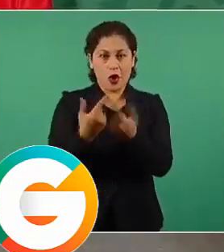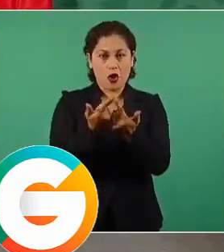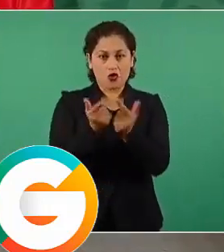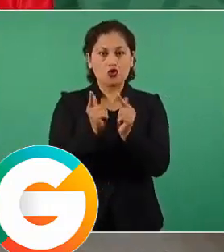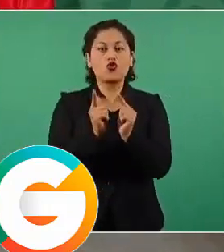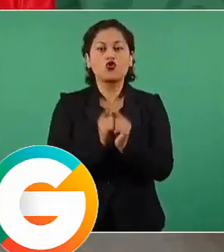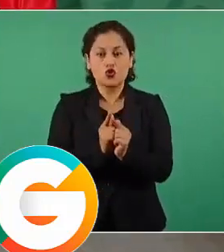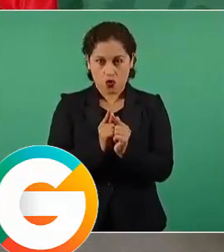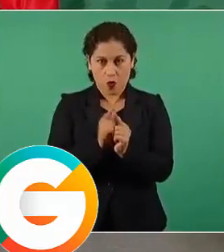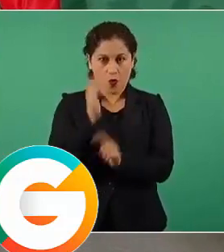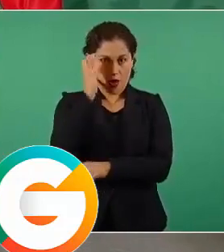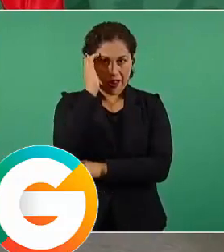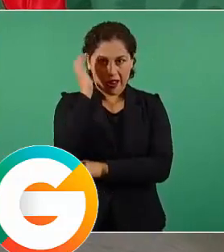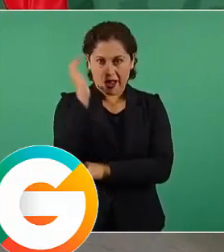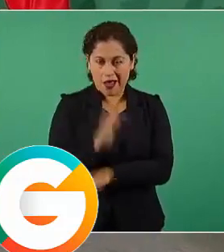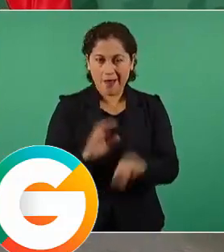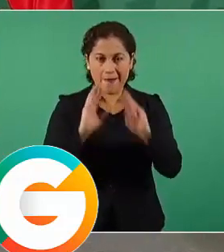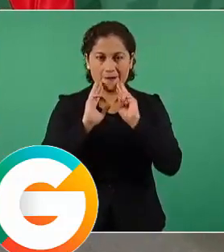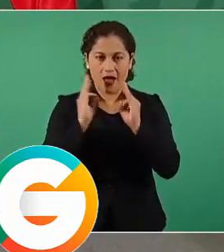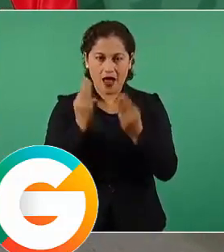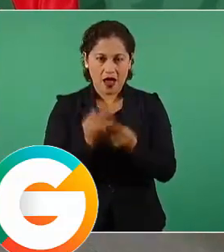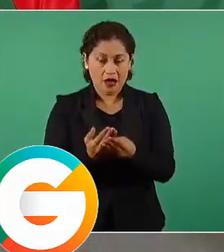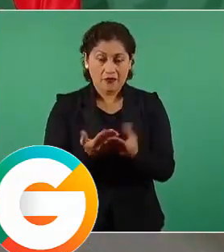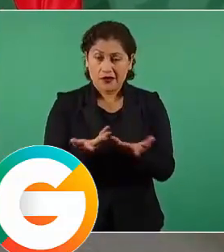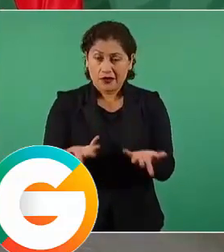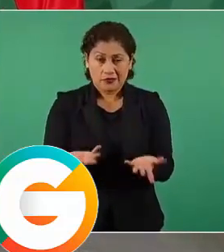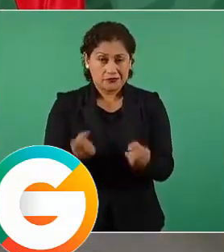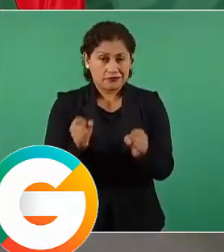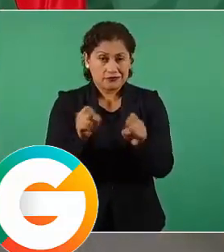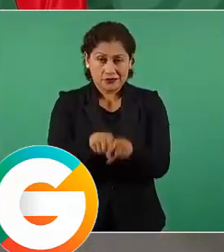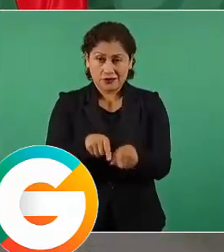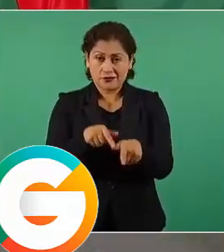de la delincuencia organizada.